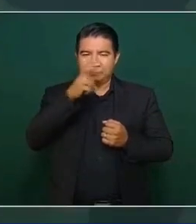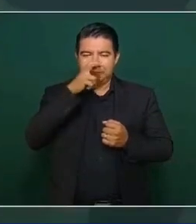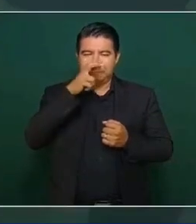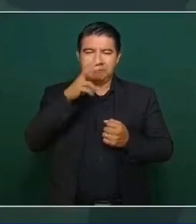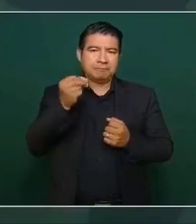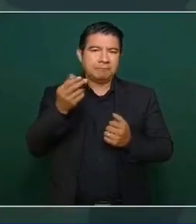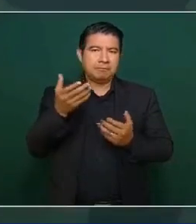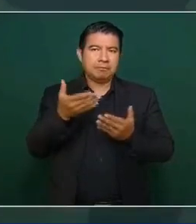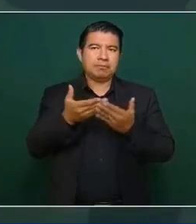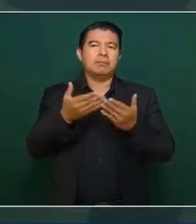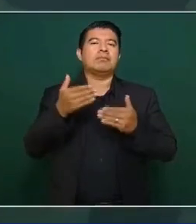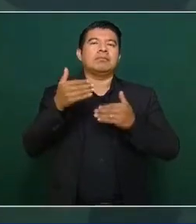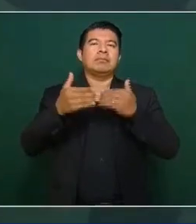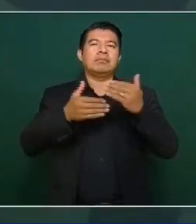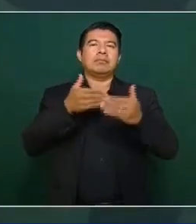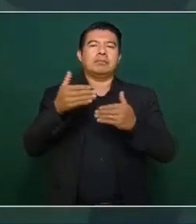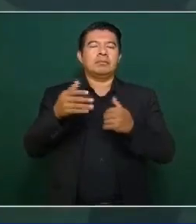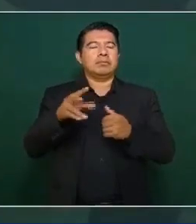y empezaron a ceder